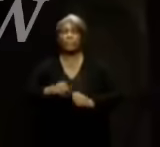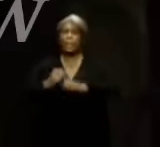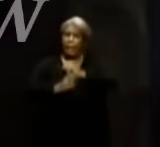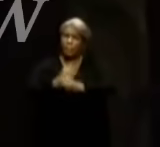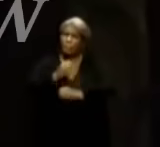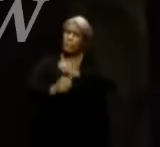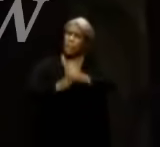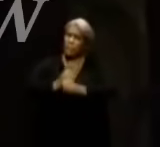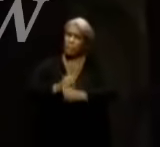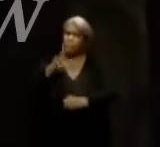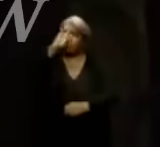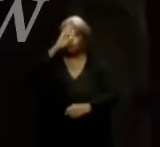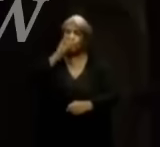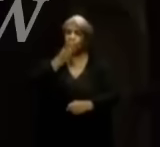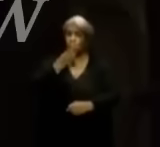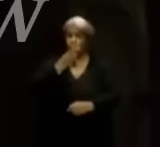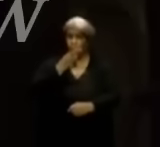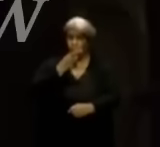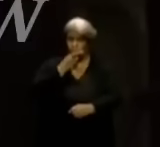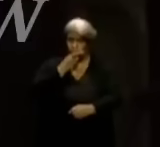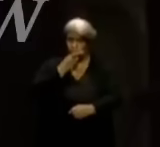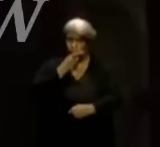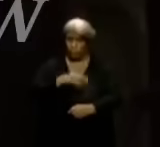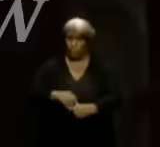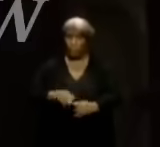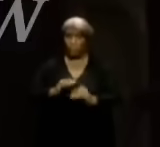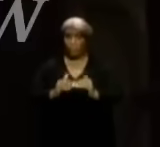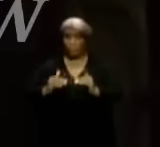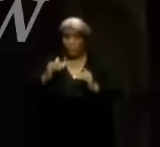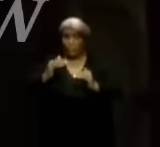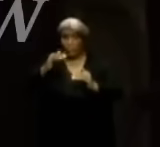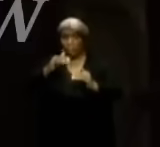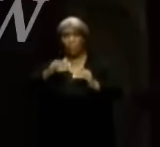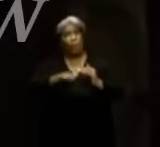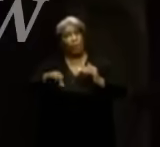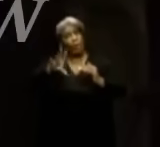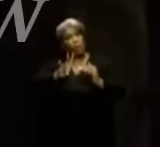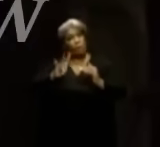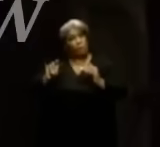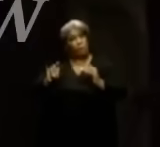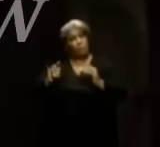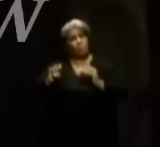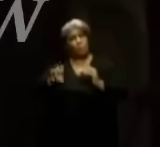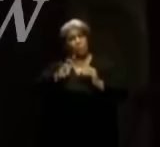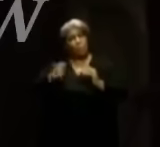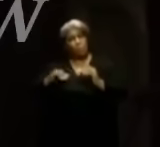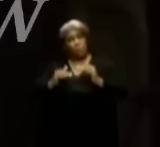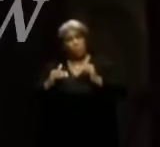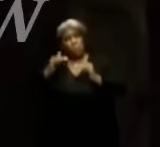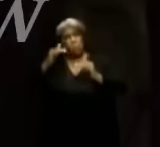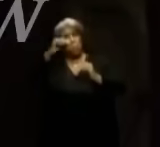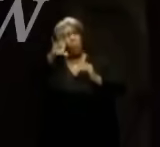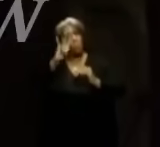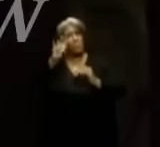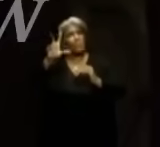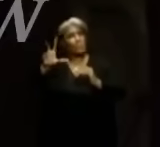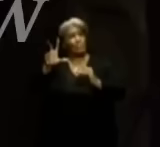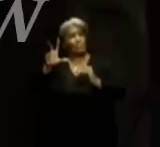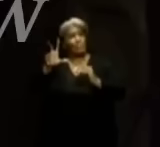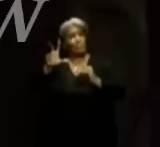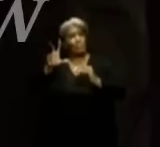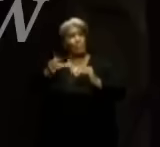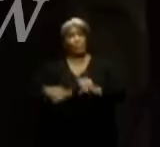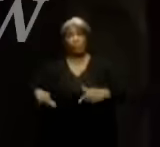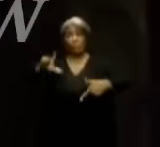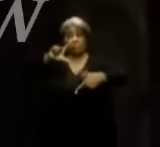República Dominicana ha bajado o ha mejorado 5 espacios, del lugar 88 al lugar 83. Y además de ser el 7º